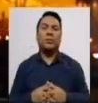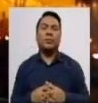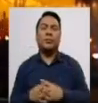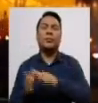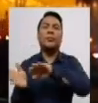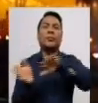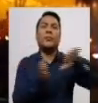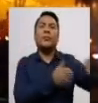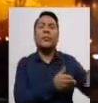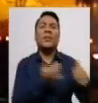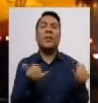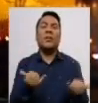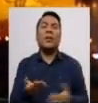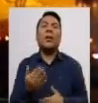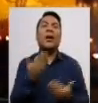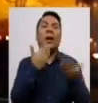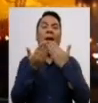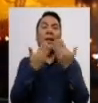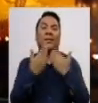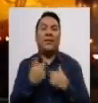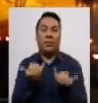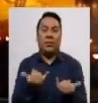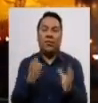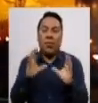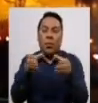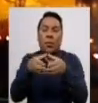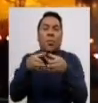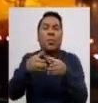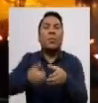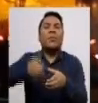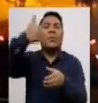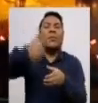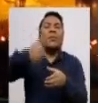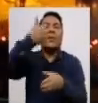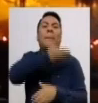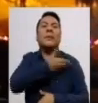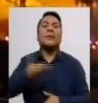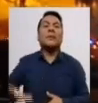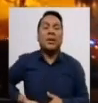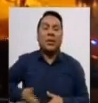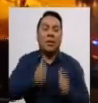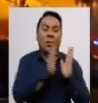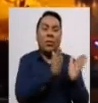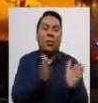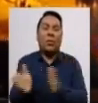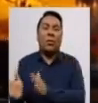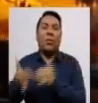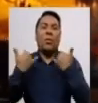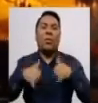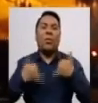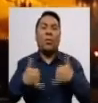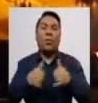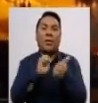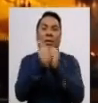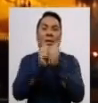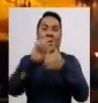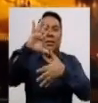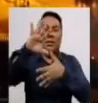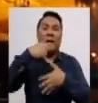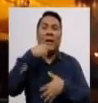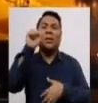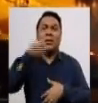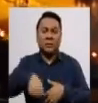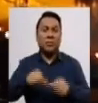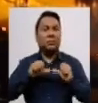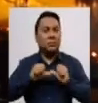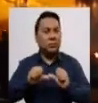Hablemos del presidente del comité organizador de los Juegos Panamericanos, Carlos Neuhaus, quien aseguró que las obras marchan según lo programado y que sí